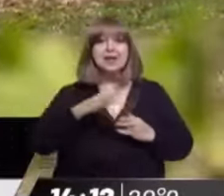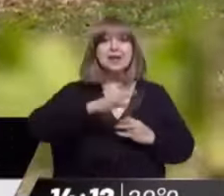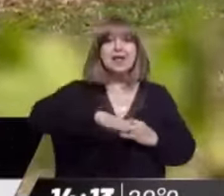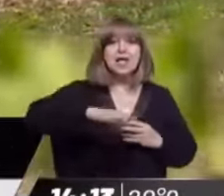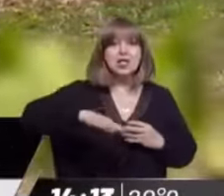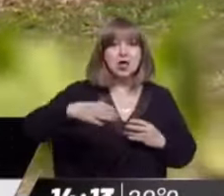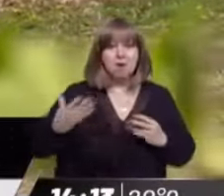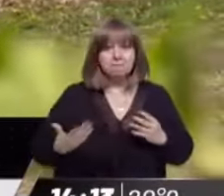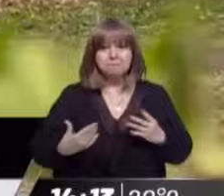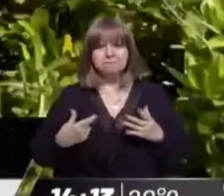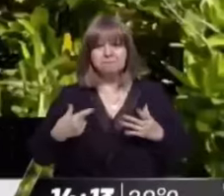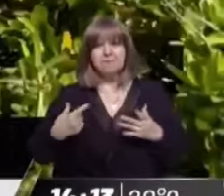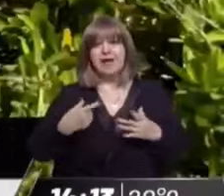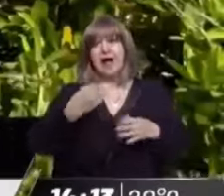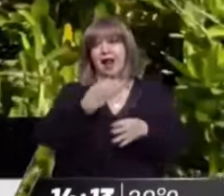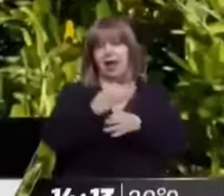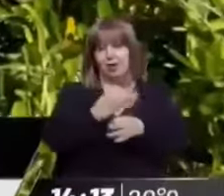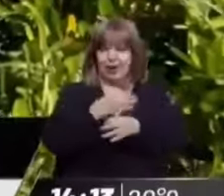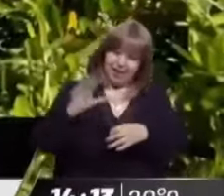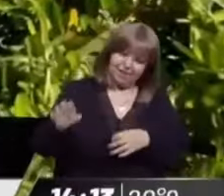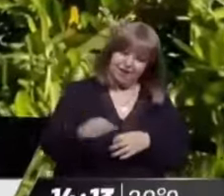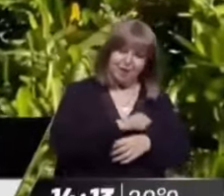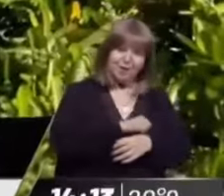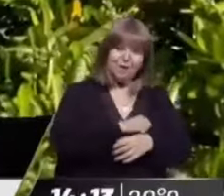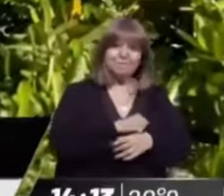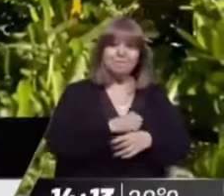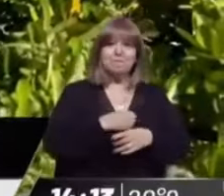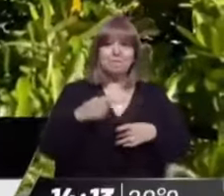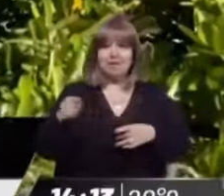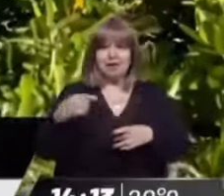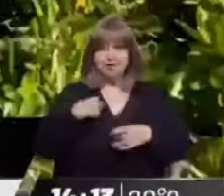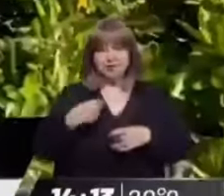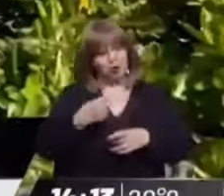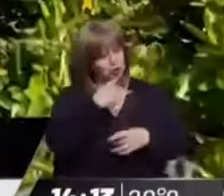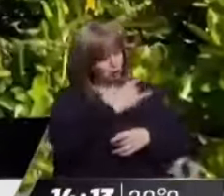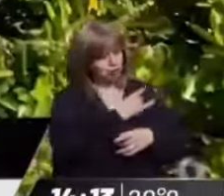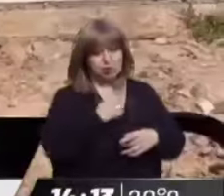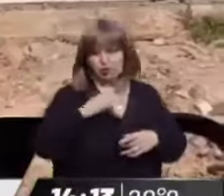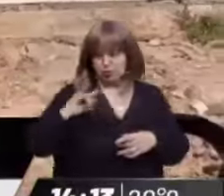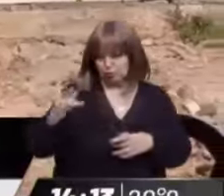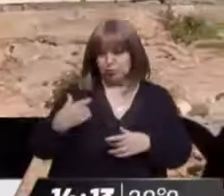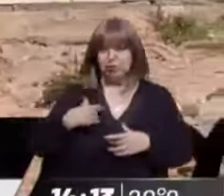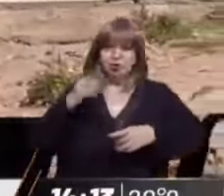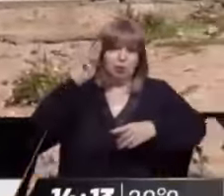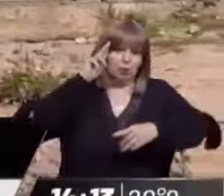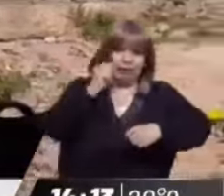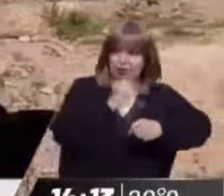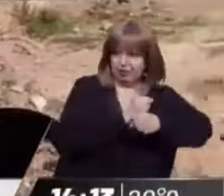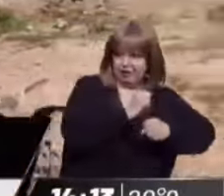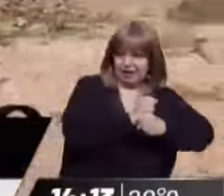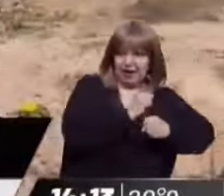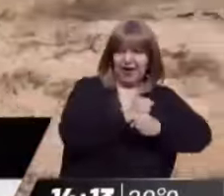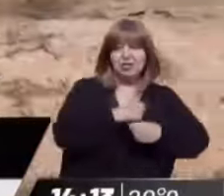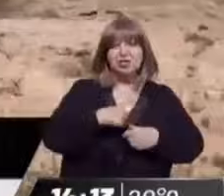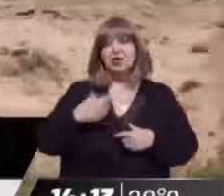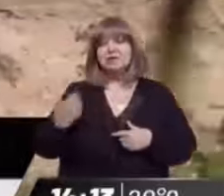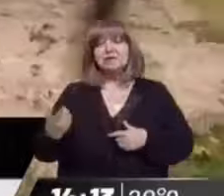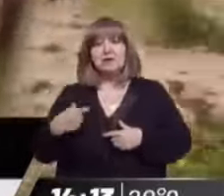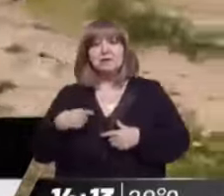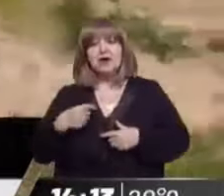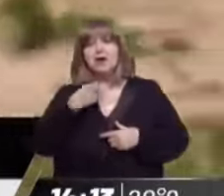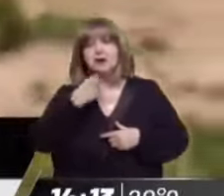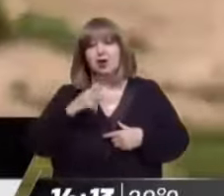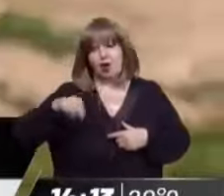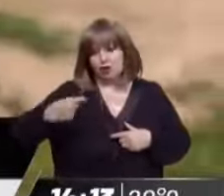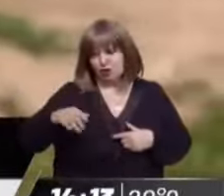teníamos que llevar el niño a la escuela Entonces me dice que lo llevara yo le digo llevalo Vos porque estoy trabajando Entonces me dice Bueno te dejo el otro